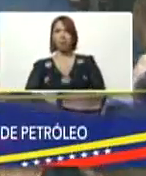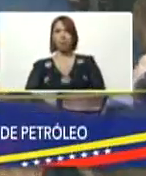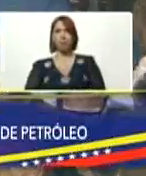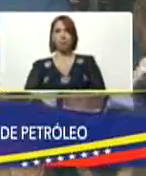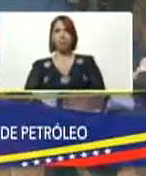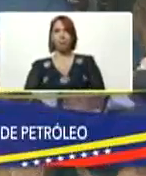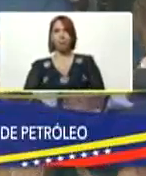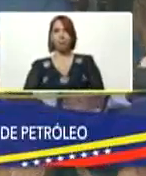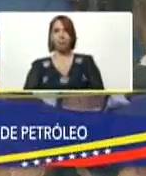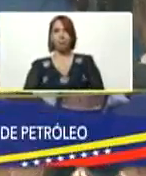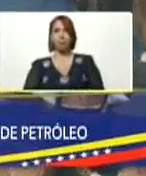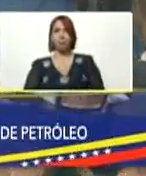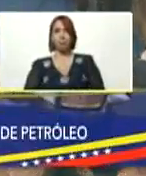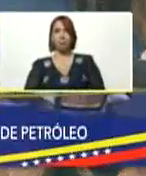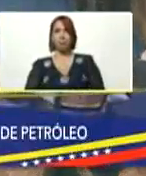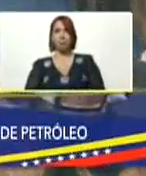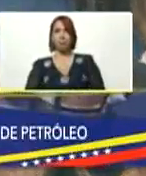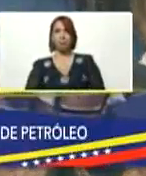Ahora,